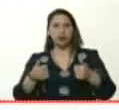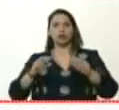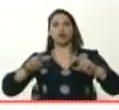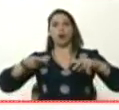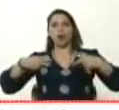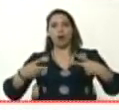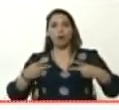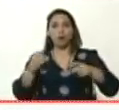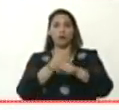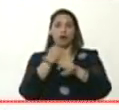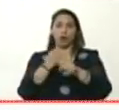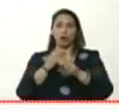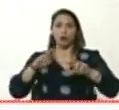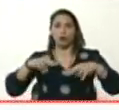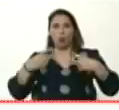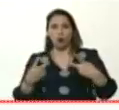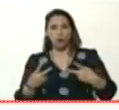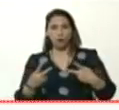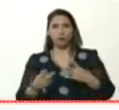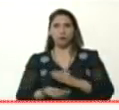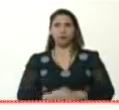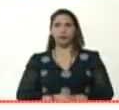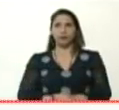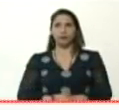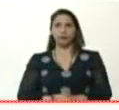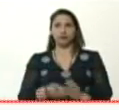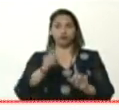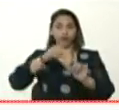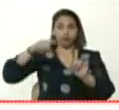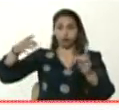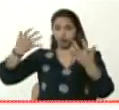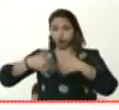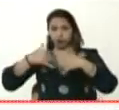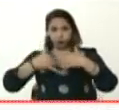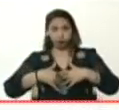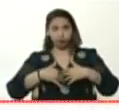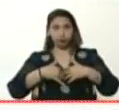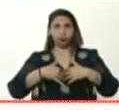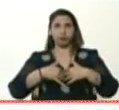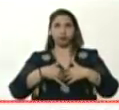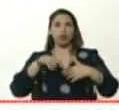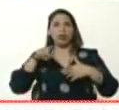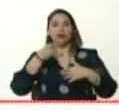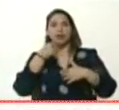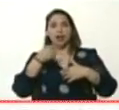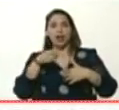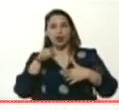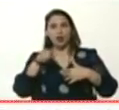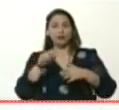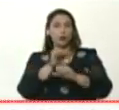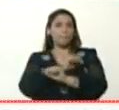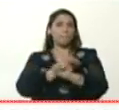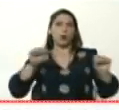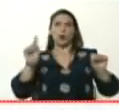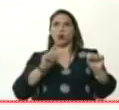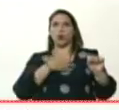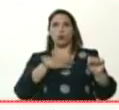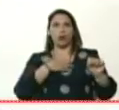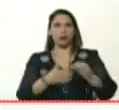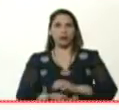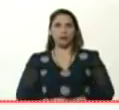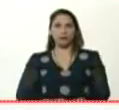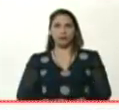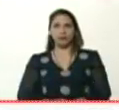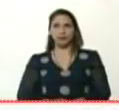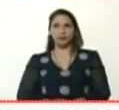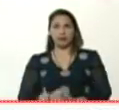Los trabajadores y las trabajadoras de Corpoelec. Ellos dijeron que eso era imposible.